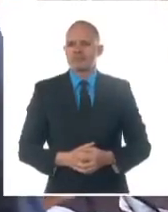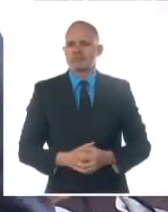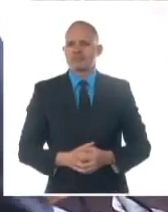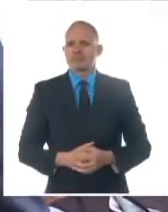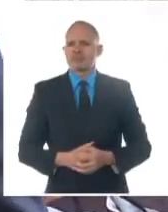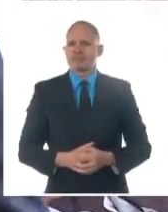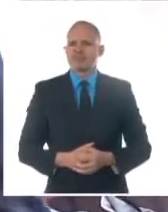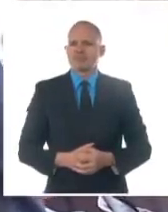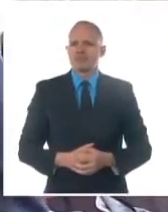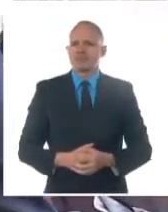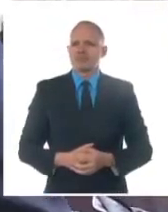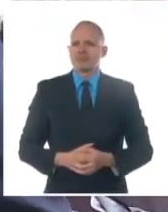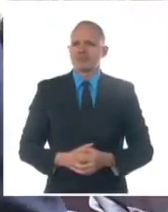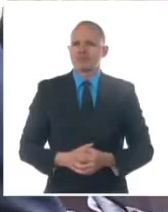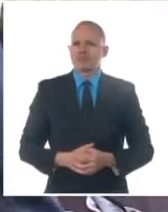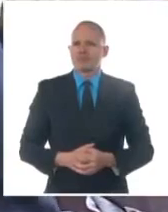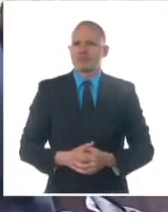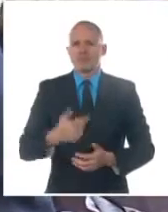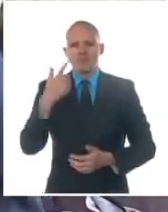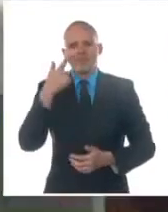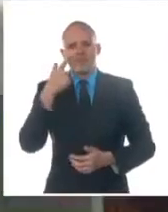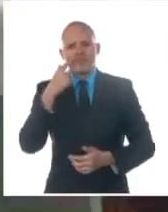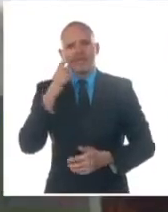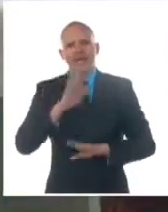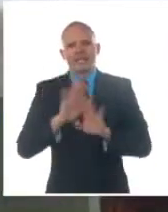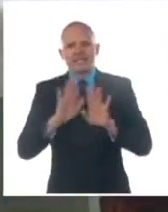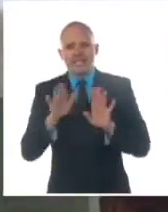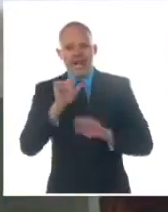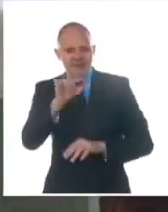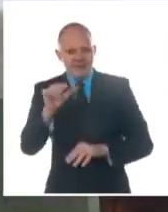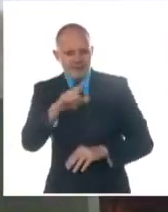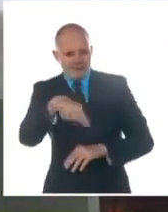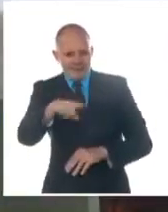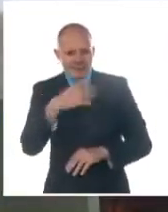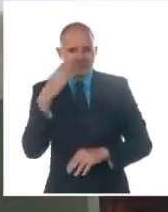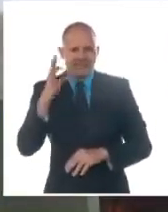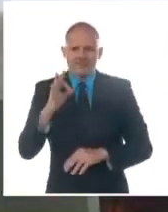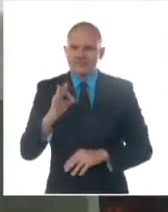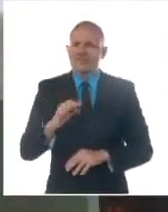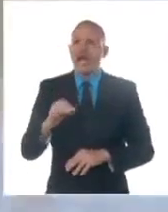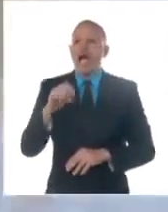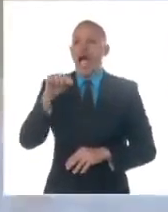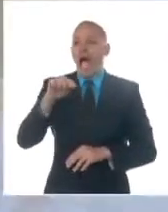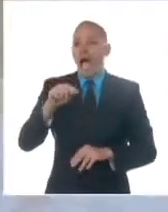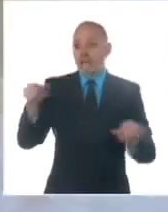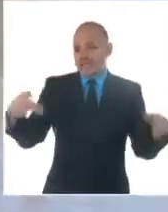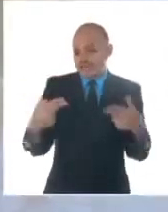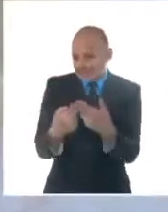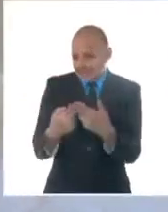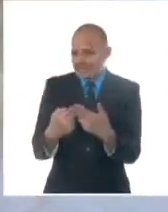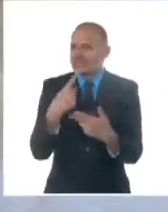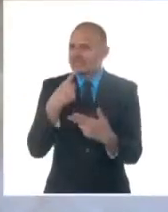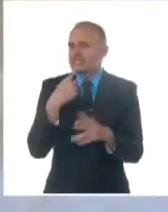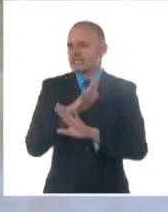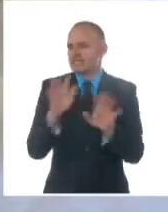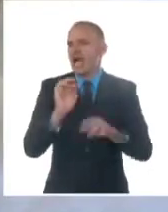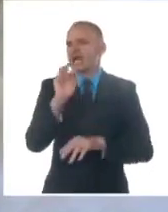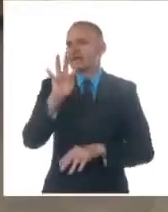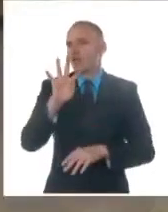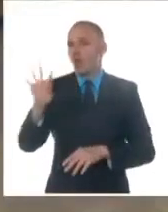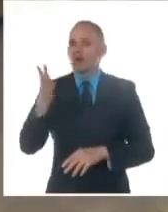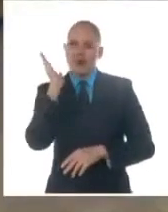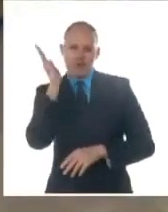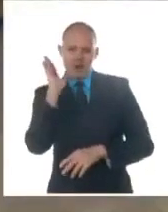pueda manifestar un poco el nivel de conocimiento que puedan tener ellos. En el foro científico técnico se presentaron 34